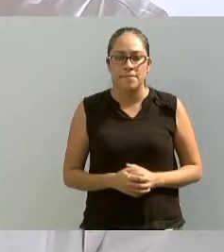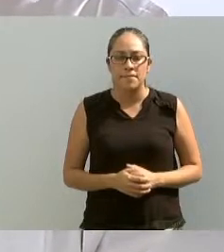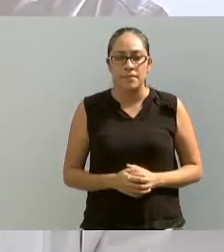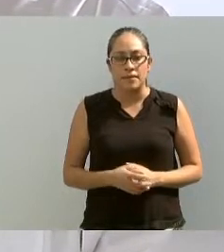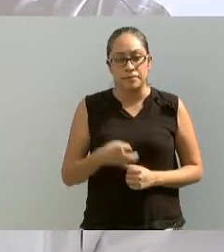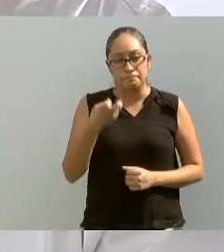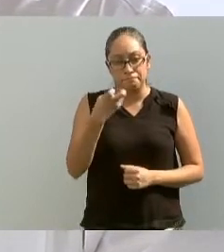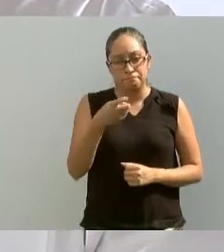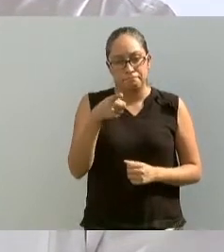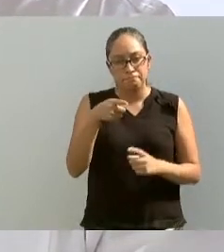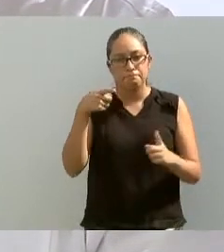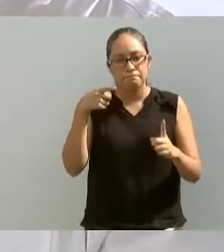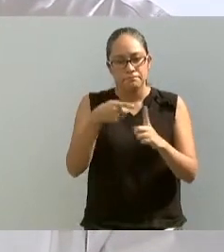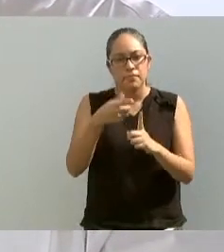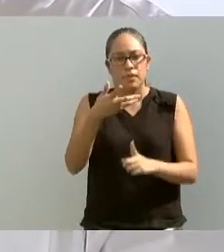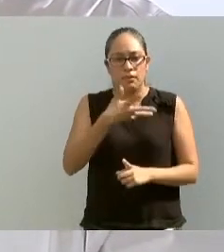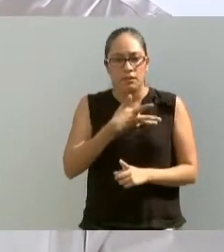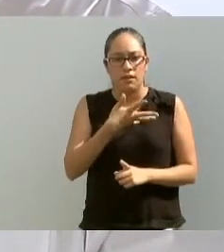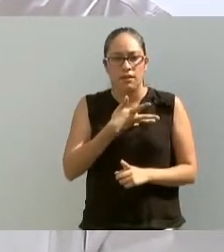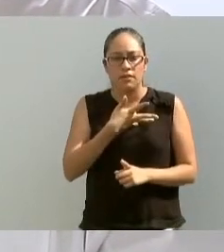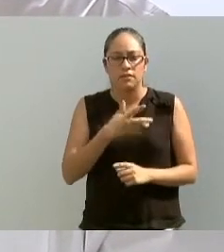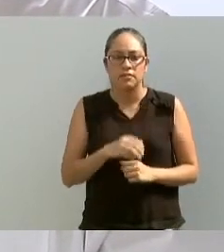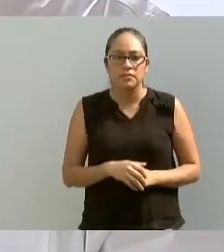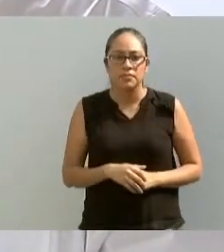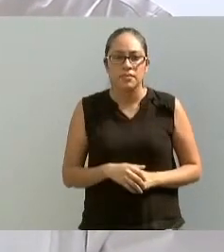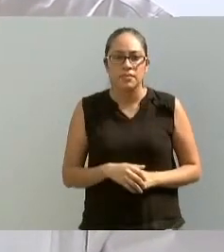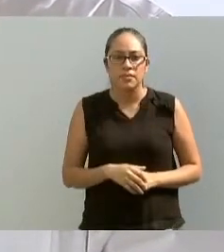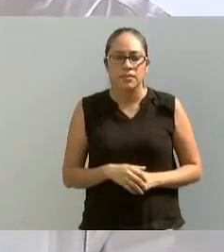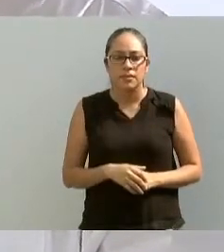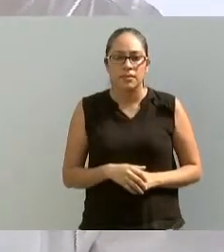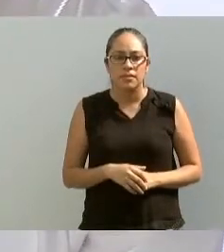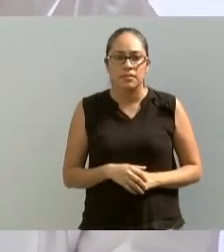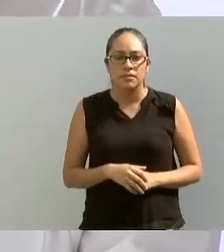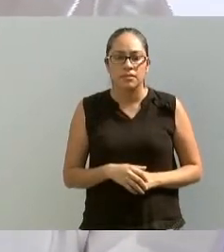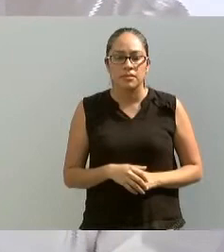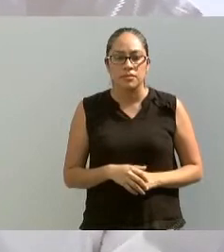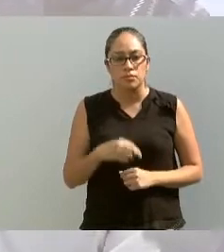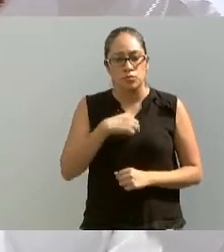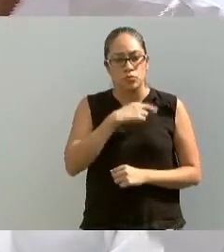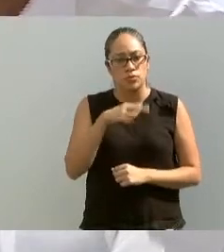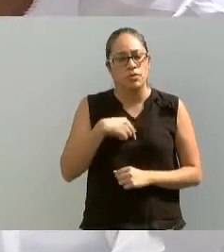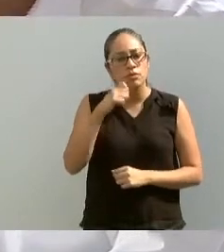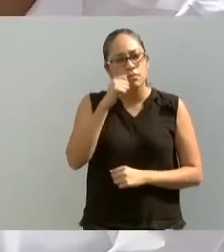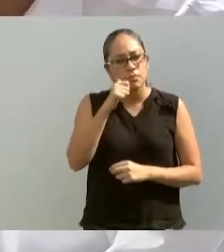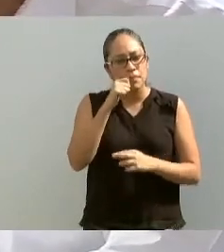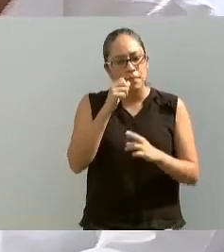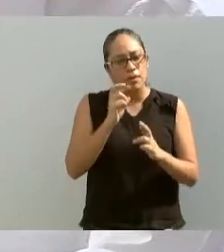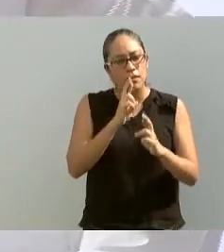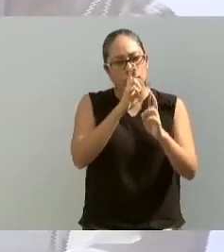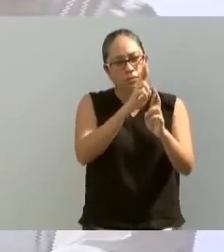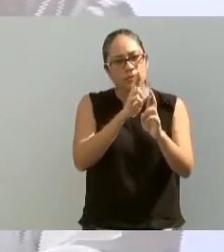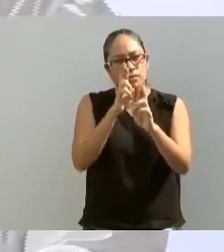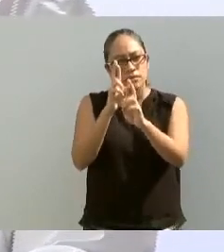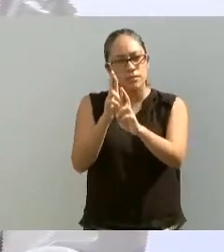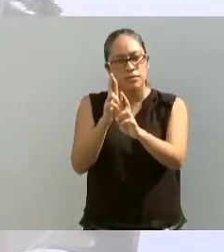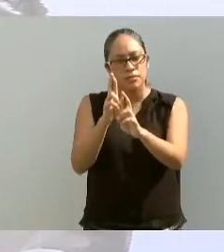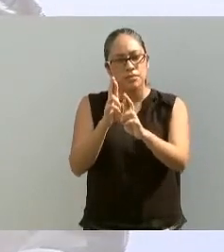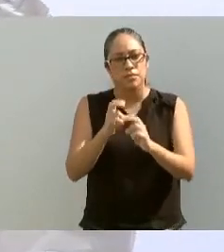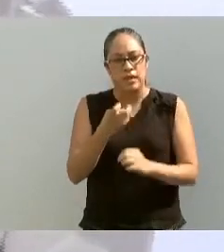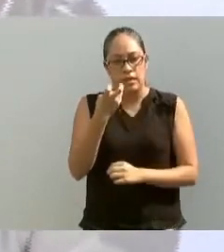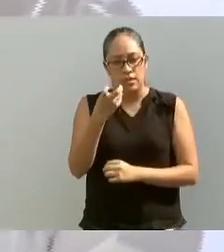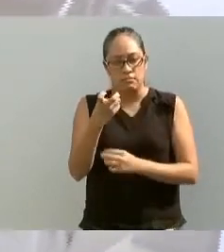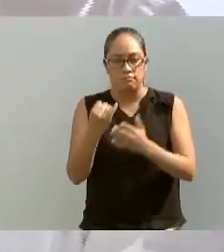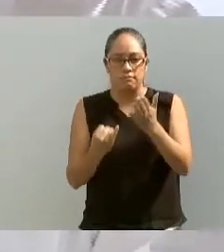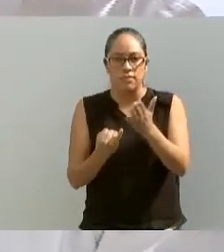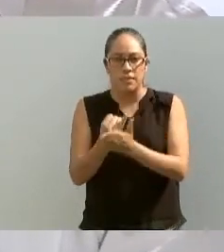misión. Además, somos respetuosos de esa